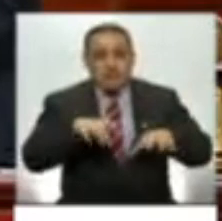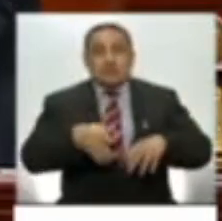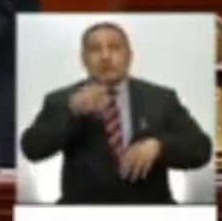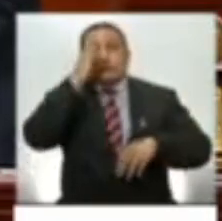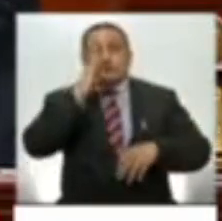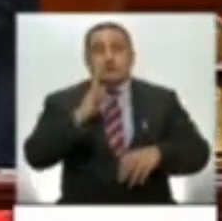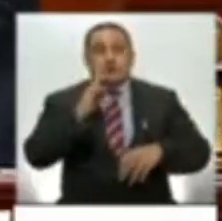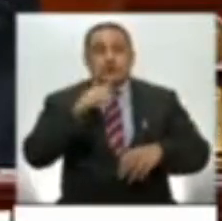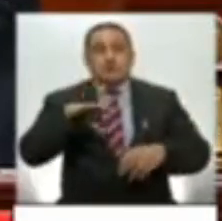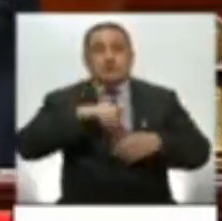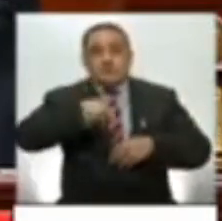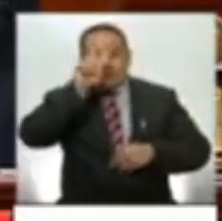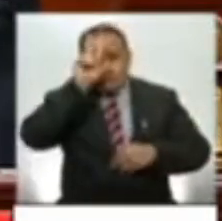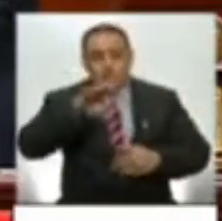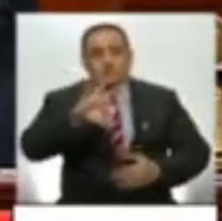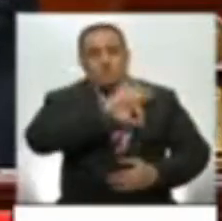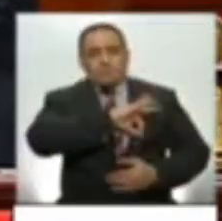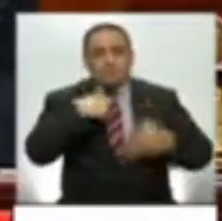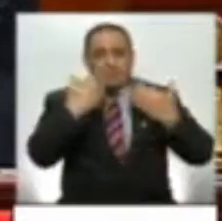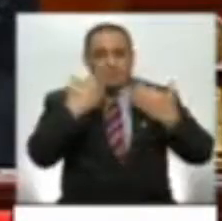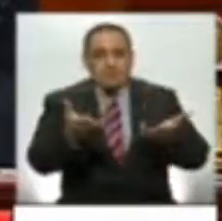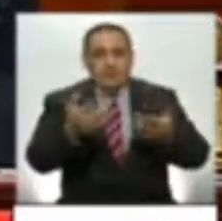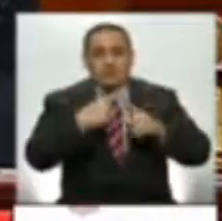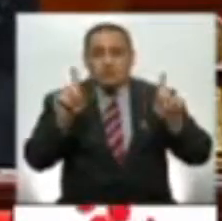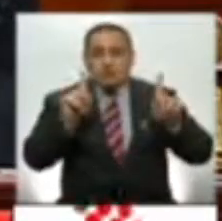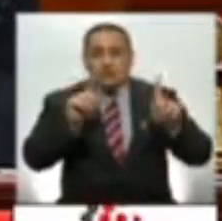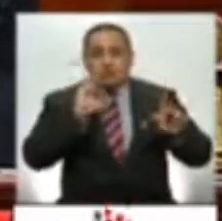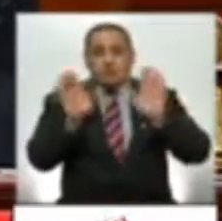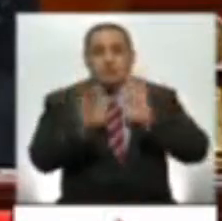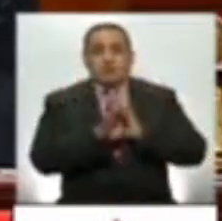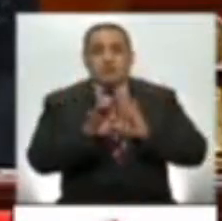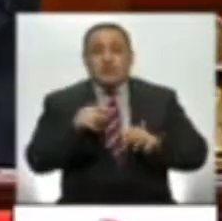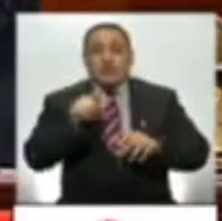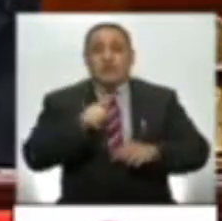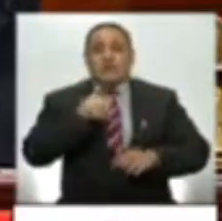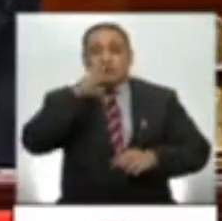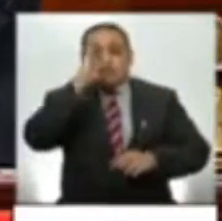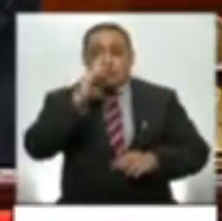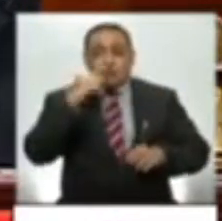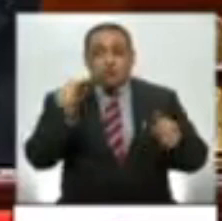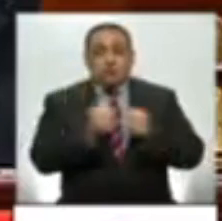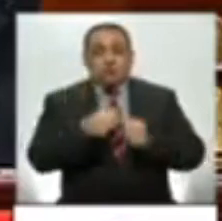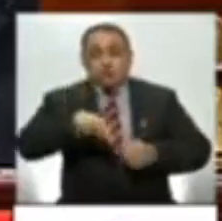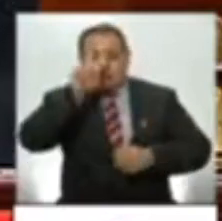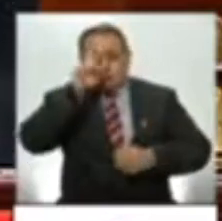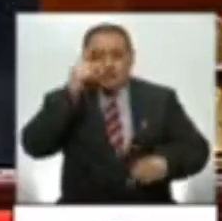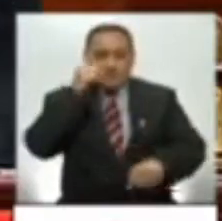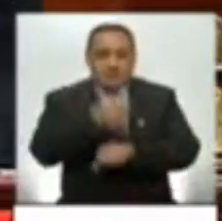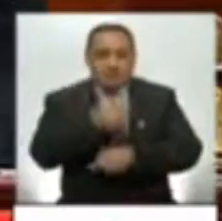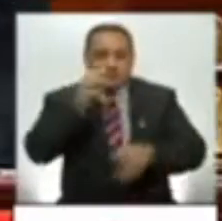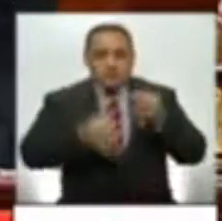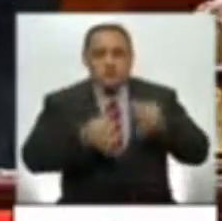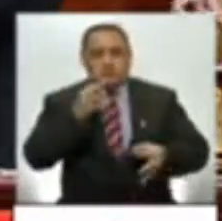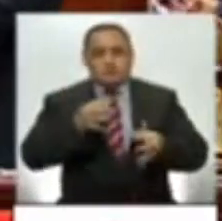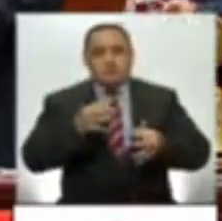y la patria lo premien, sino que él y la nación se lo demanden.